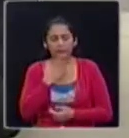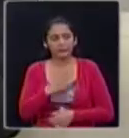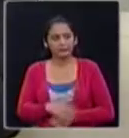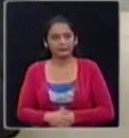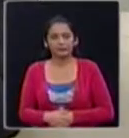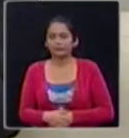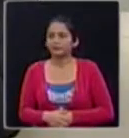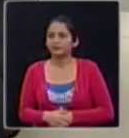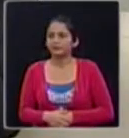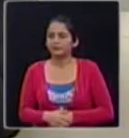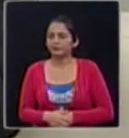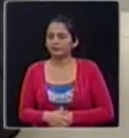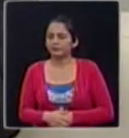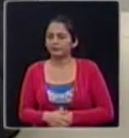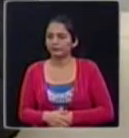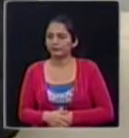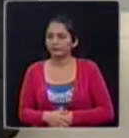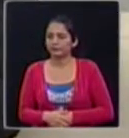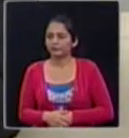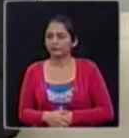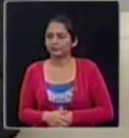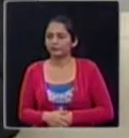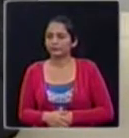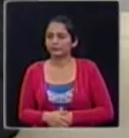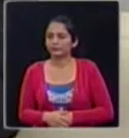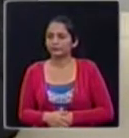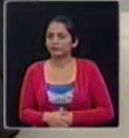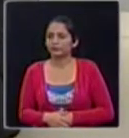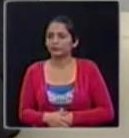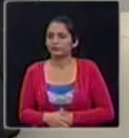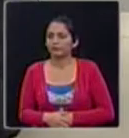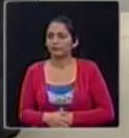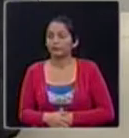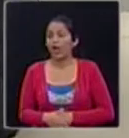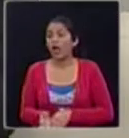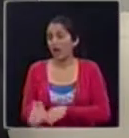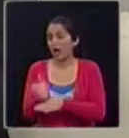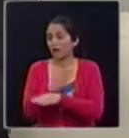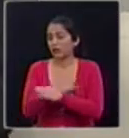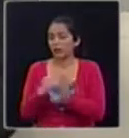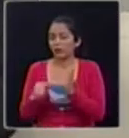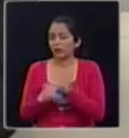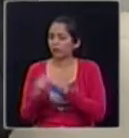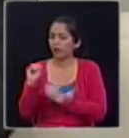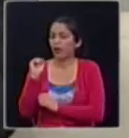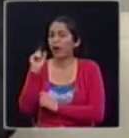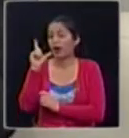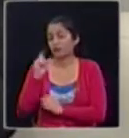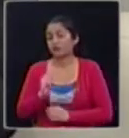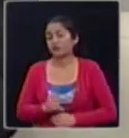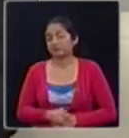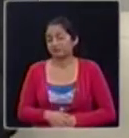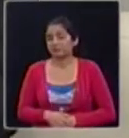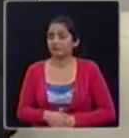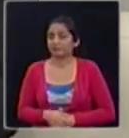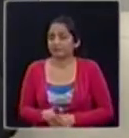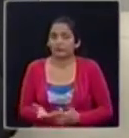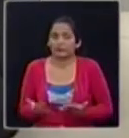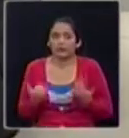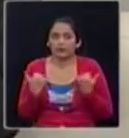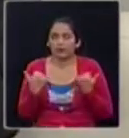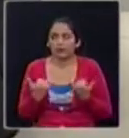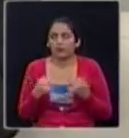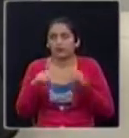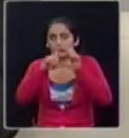ya se vienen desmantelando las sobretasas. Y ciertamente esto va a ayudar a diferentes sectores. Primero